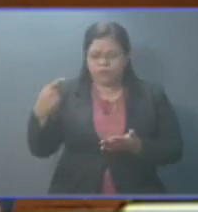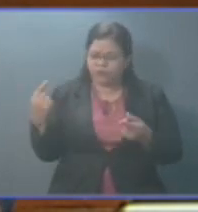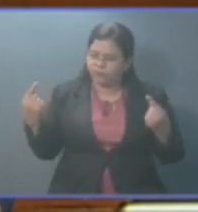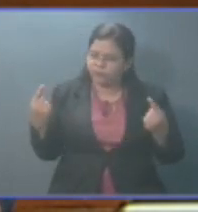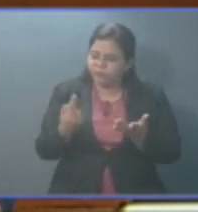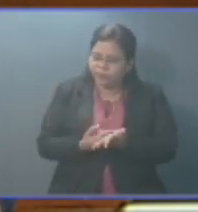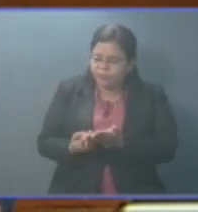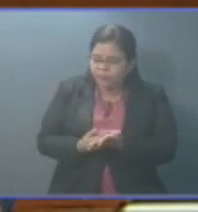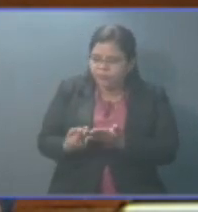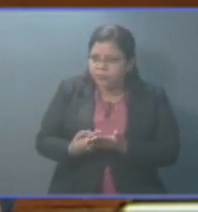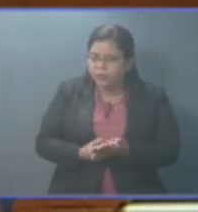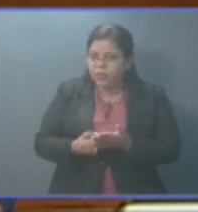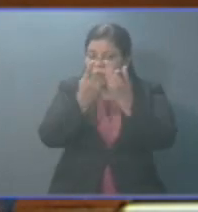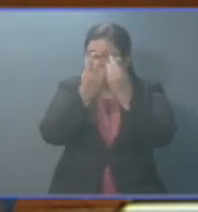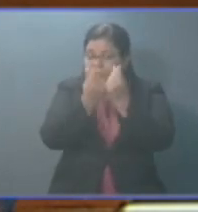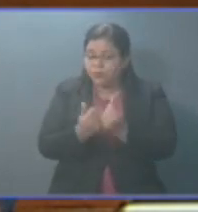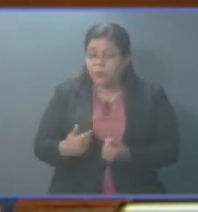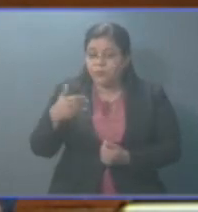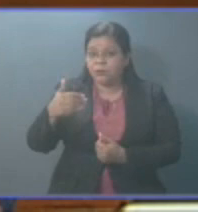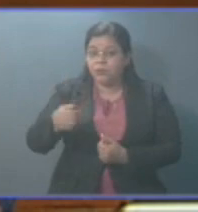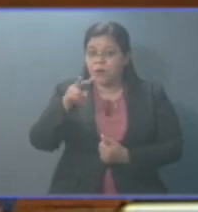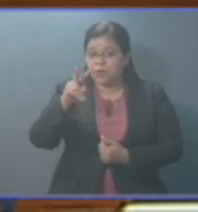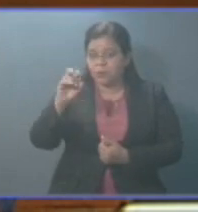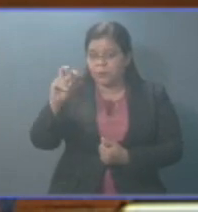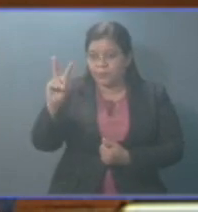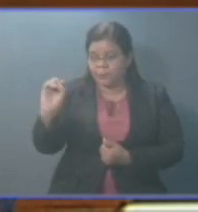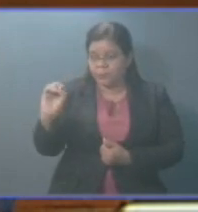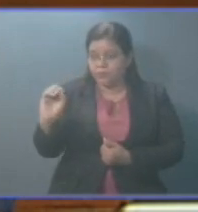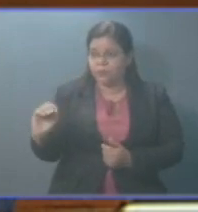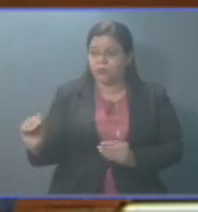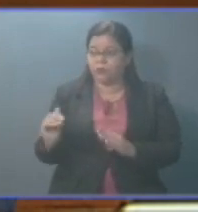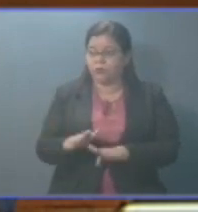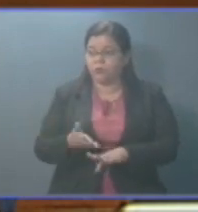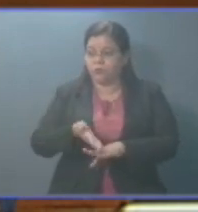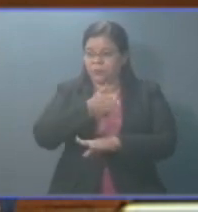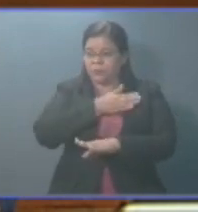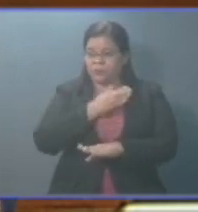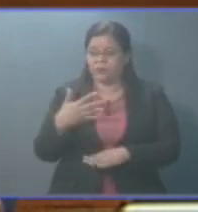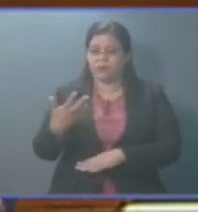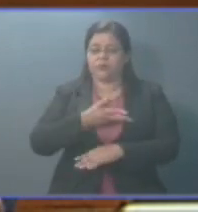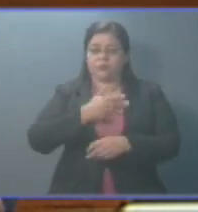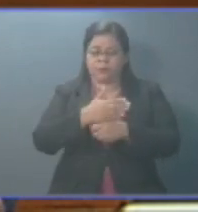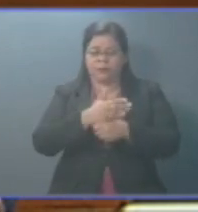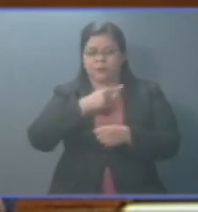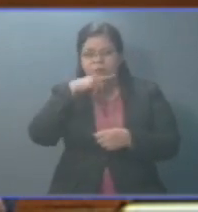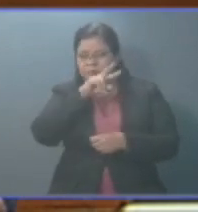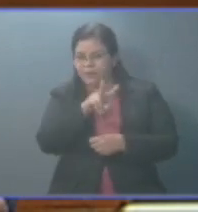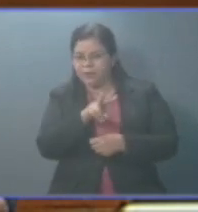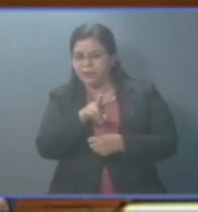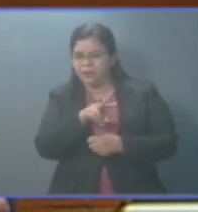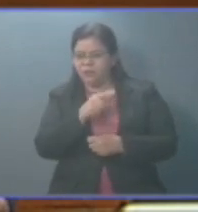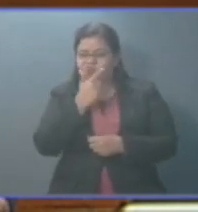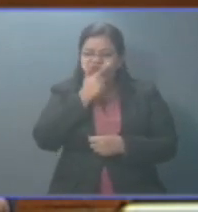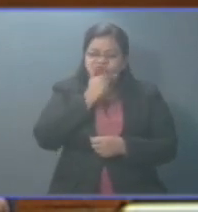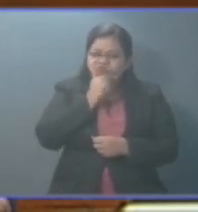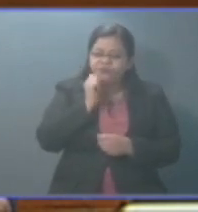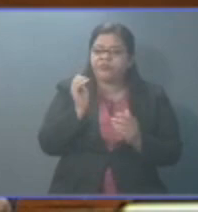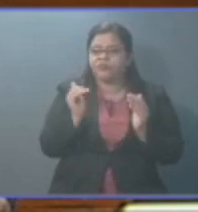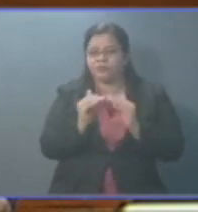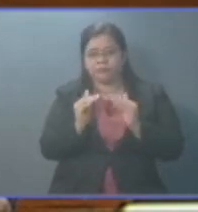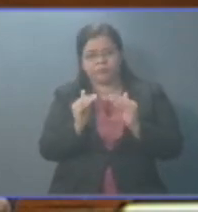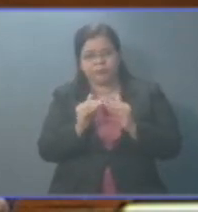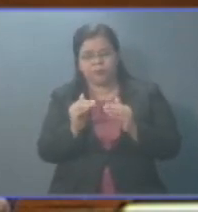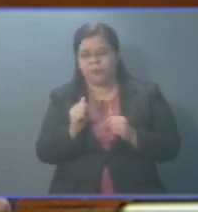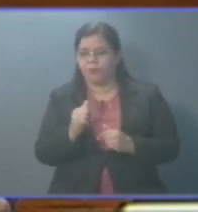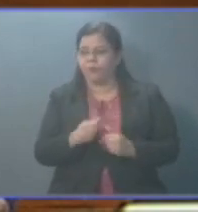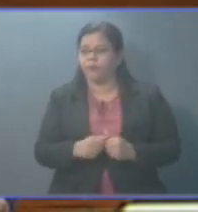presupuesto 2020, tal como fue cuestionado por nuestro grupo parlamentario, el FMLN, pero también por